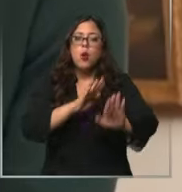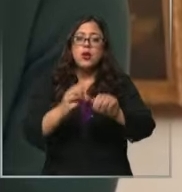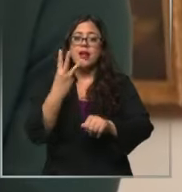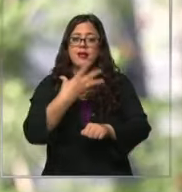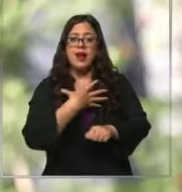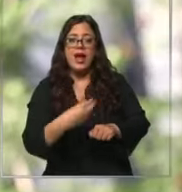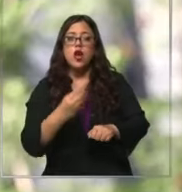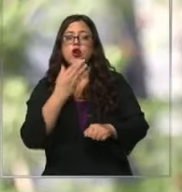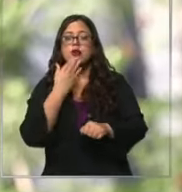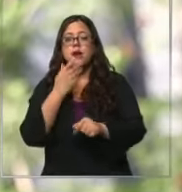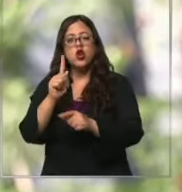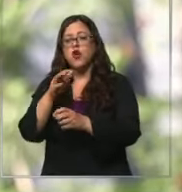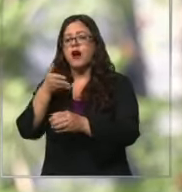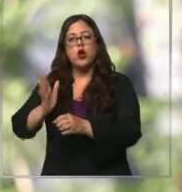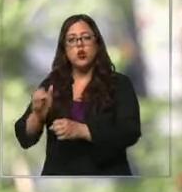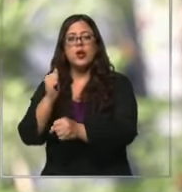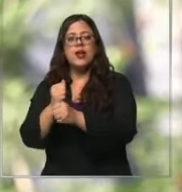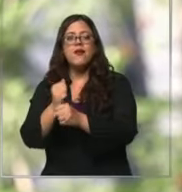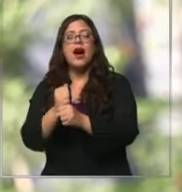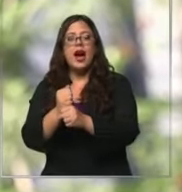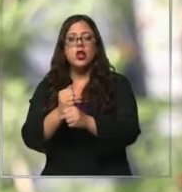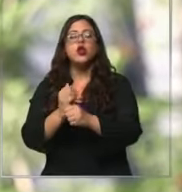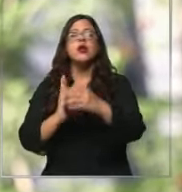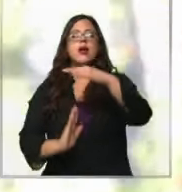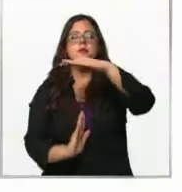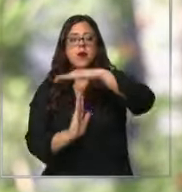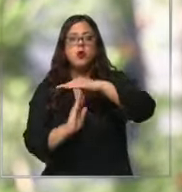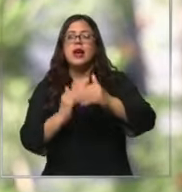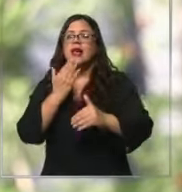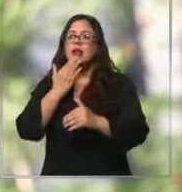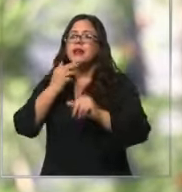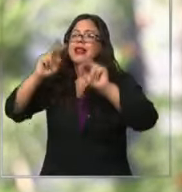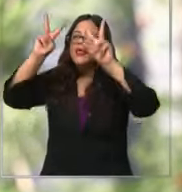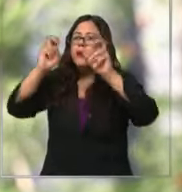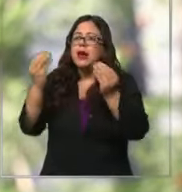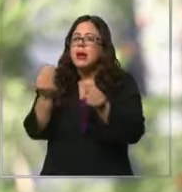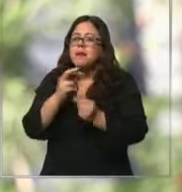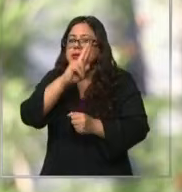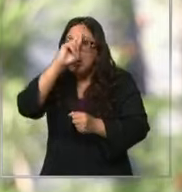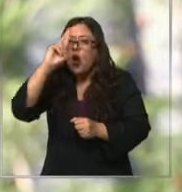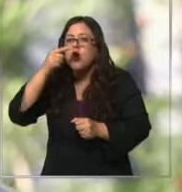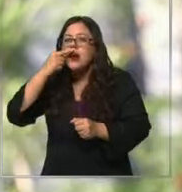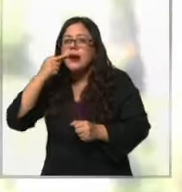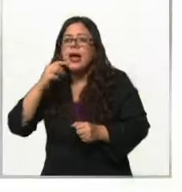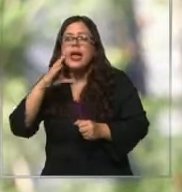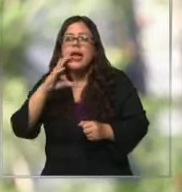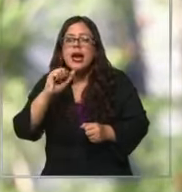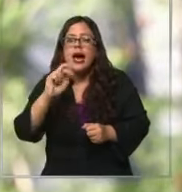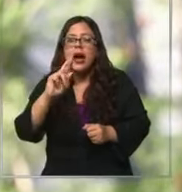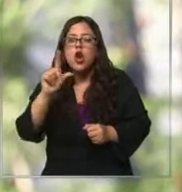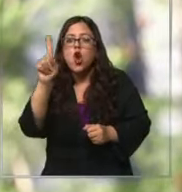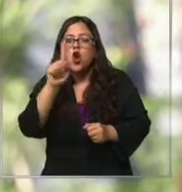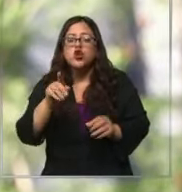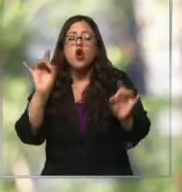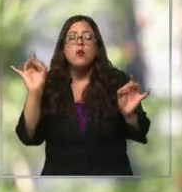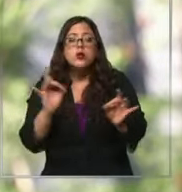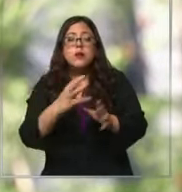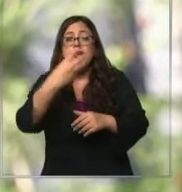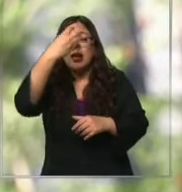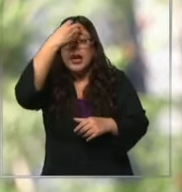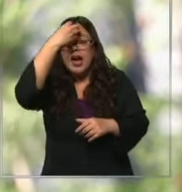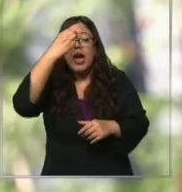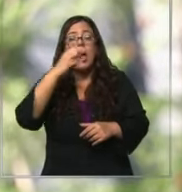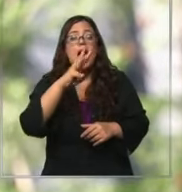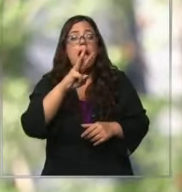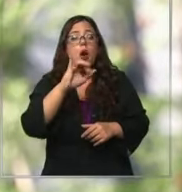hijos. Se suma finalmente también lo que va a pasar con el rey Carlos. Entonces lo que dice el protocolo también es que William, el príncipe de Gales, tiene que estar